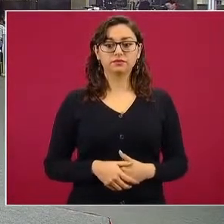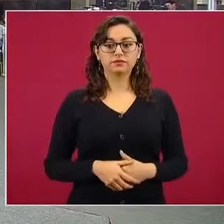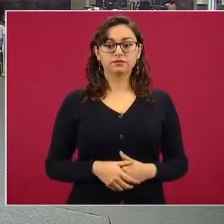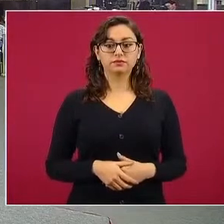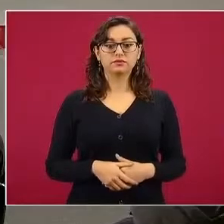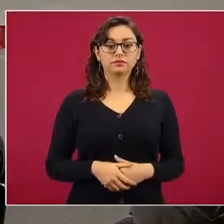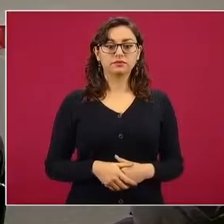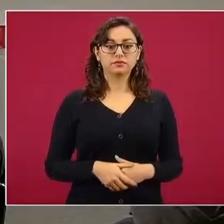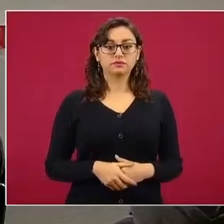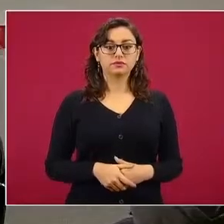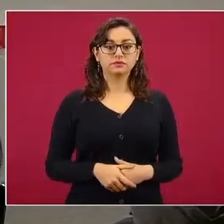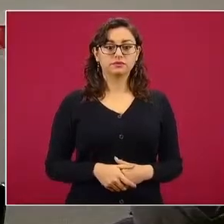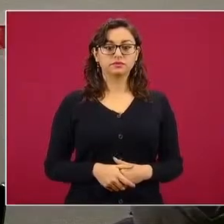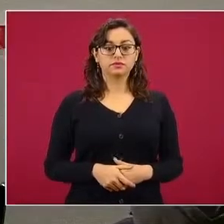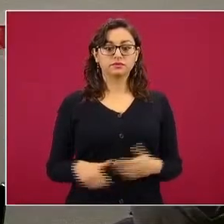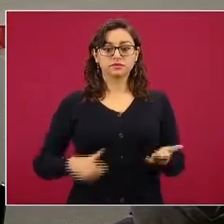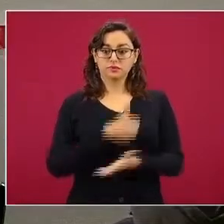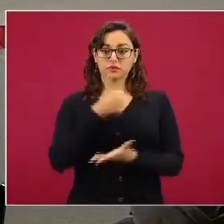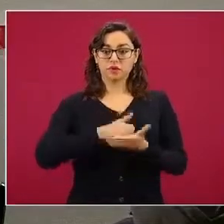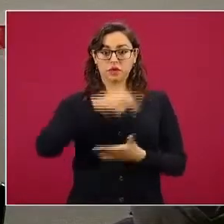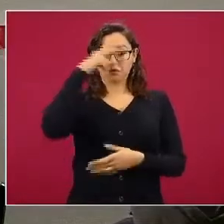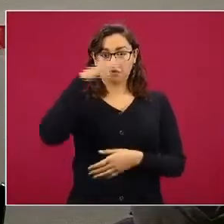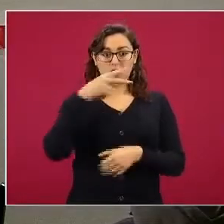La crisis en la capital.